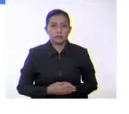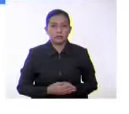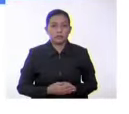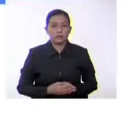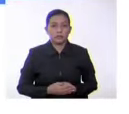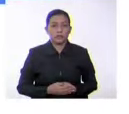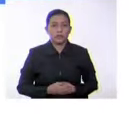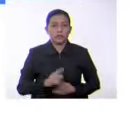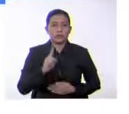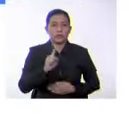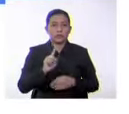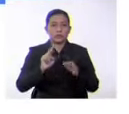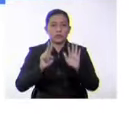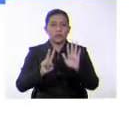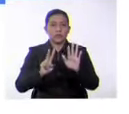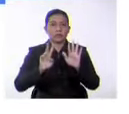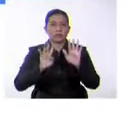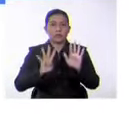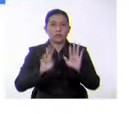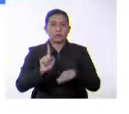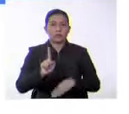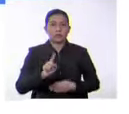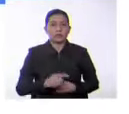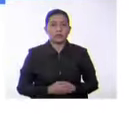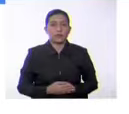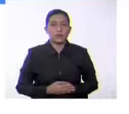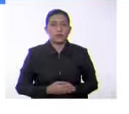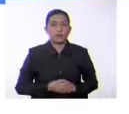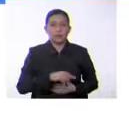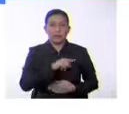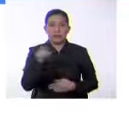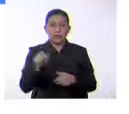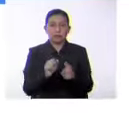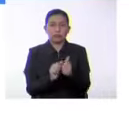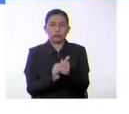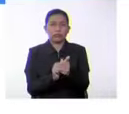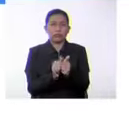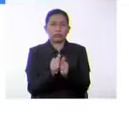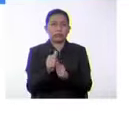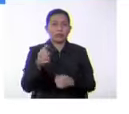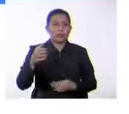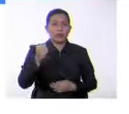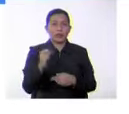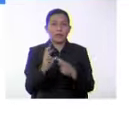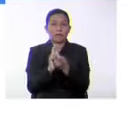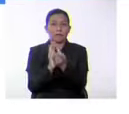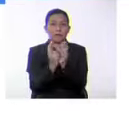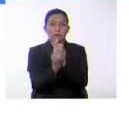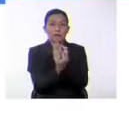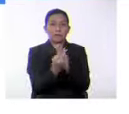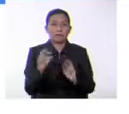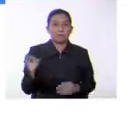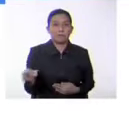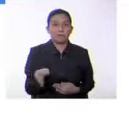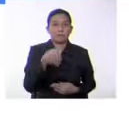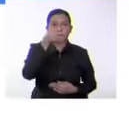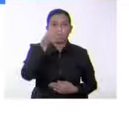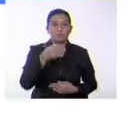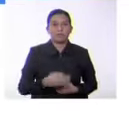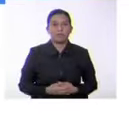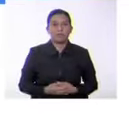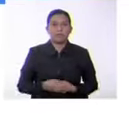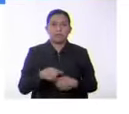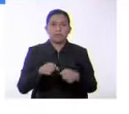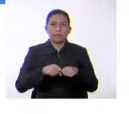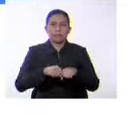Hacia 1791, aquellos avances conseguidos con la Revolución Francesa se ven vulnerados